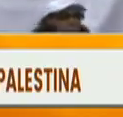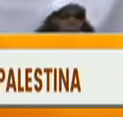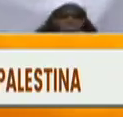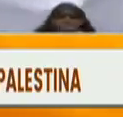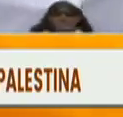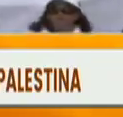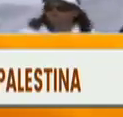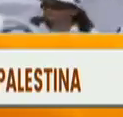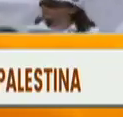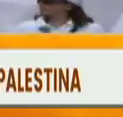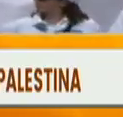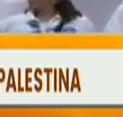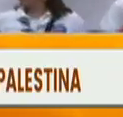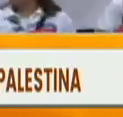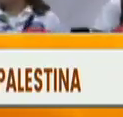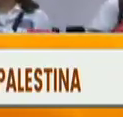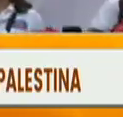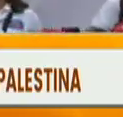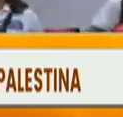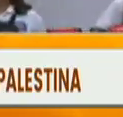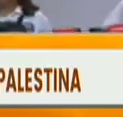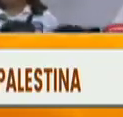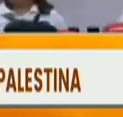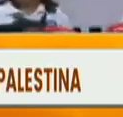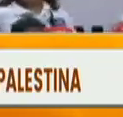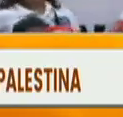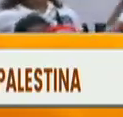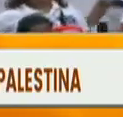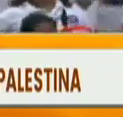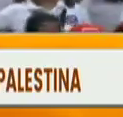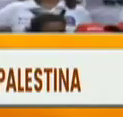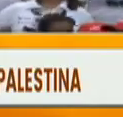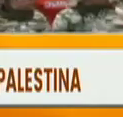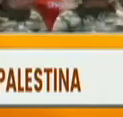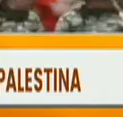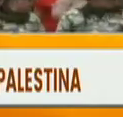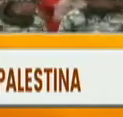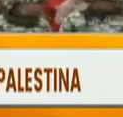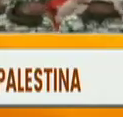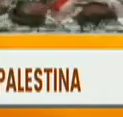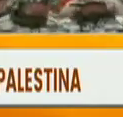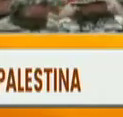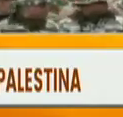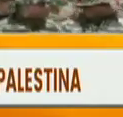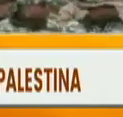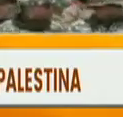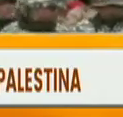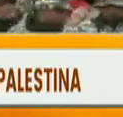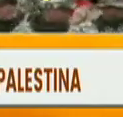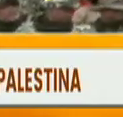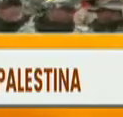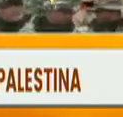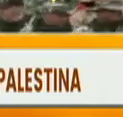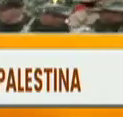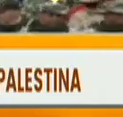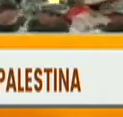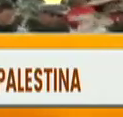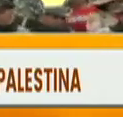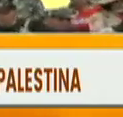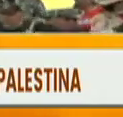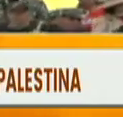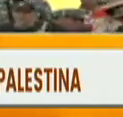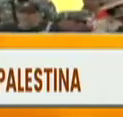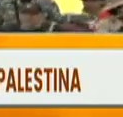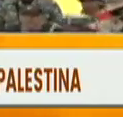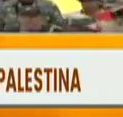nos solidarizamos con los palestinos y con todos los combatientes que están en esa tierra defendiendo a sus hijos, a sus hijas, porque